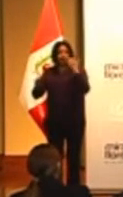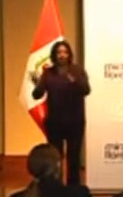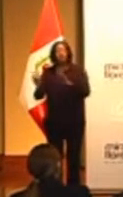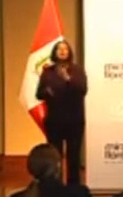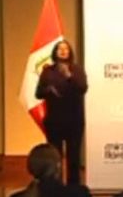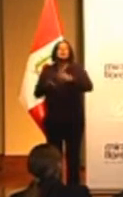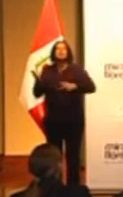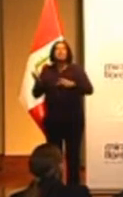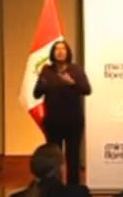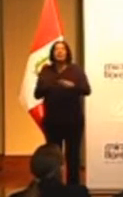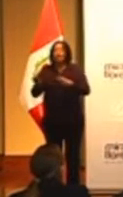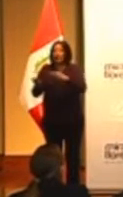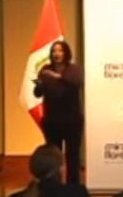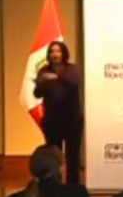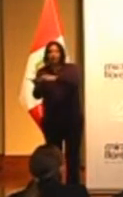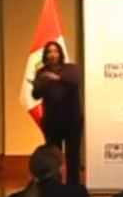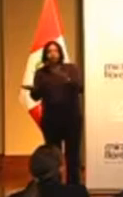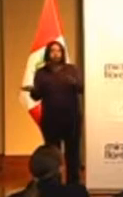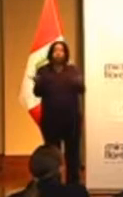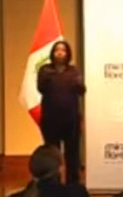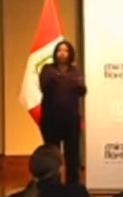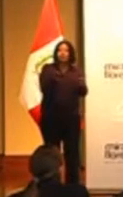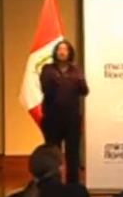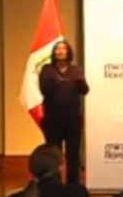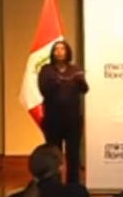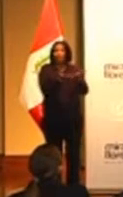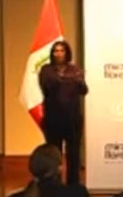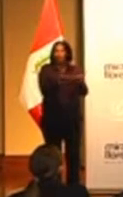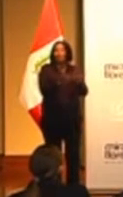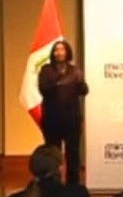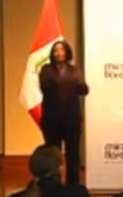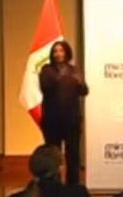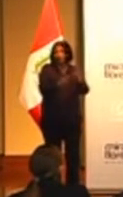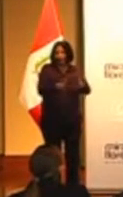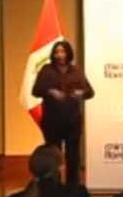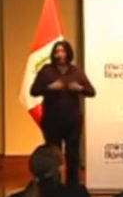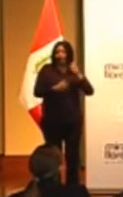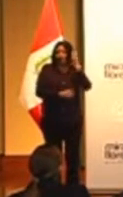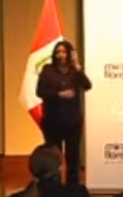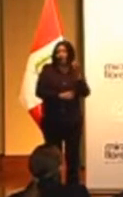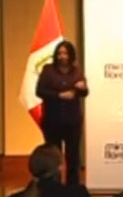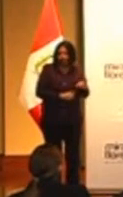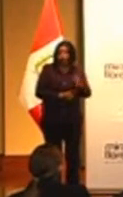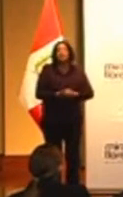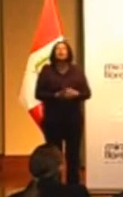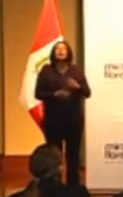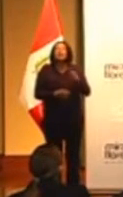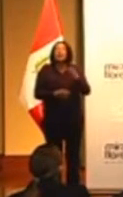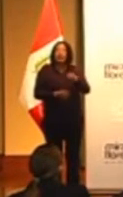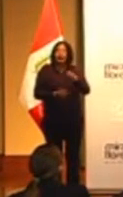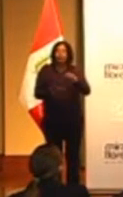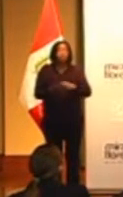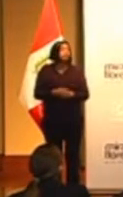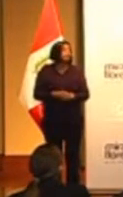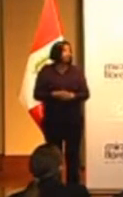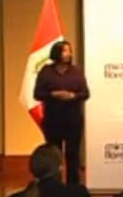para justamente la alimentación de los servicios para los ciudadanos miraflorinos. Esto viene